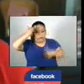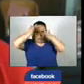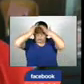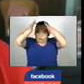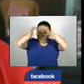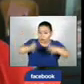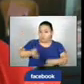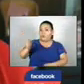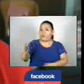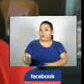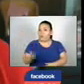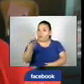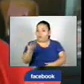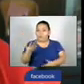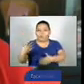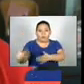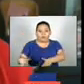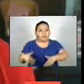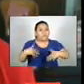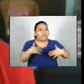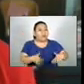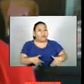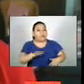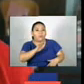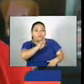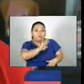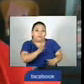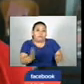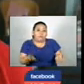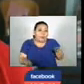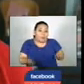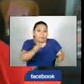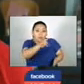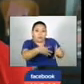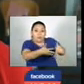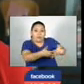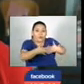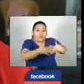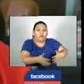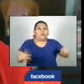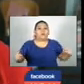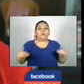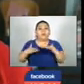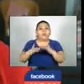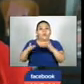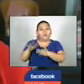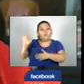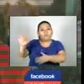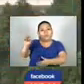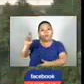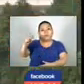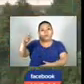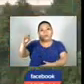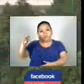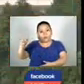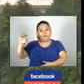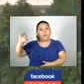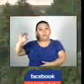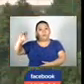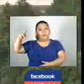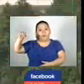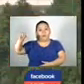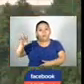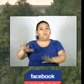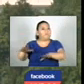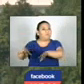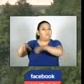medidas, nuevas acciones por parte no solamente de los Estados Unidos, sino también de la Unión Europea y otros países. La suspensión